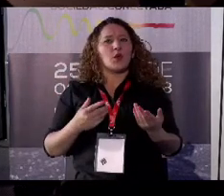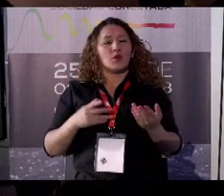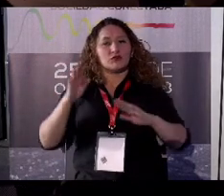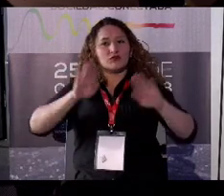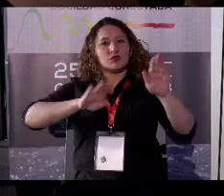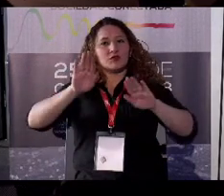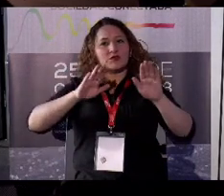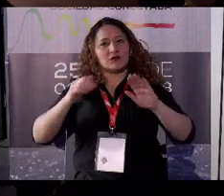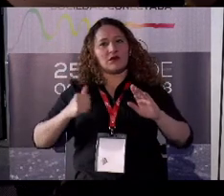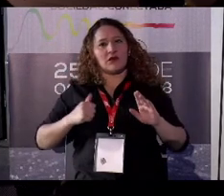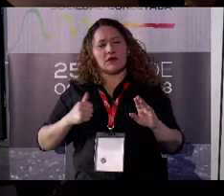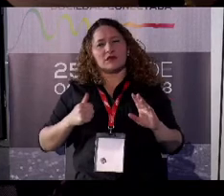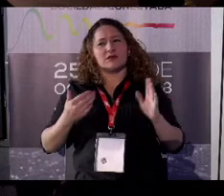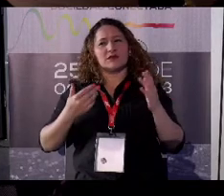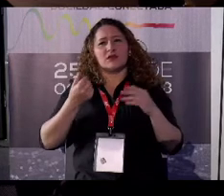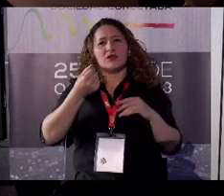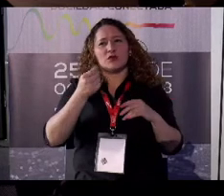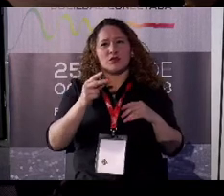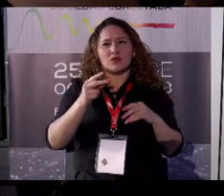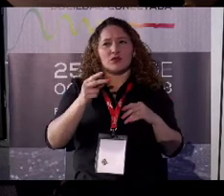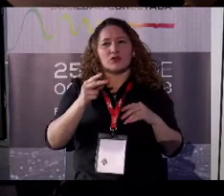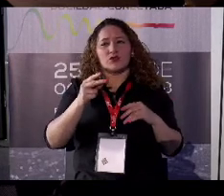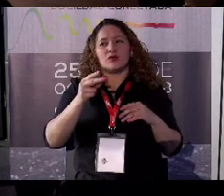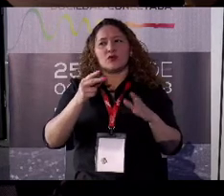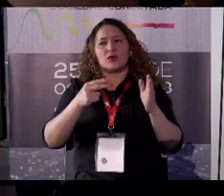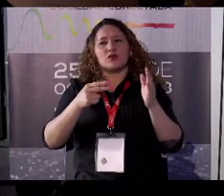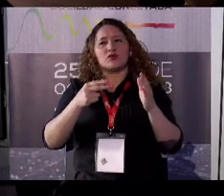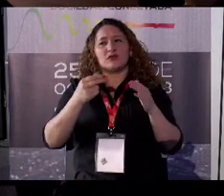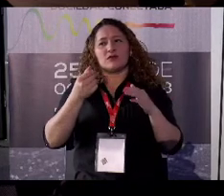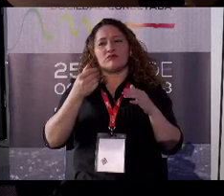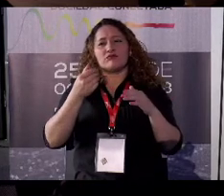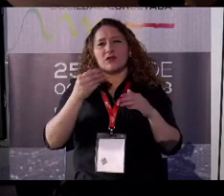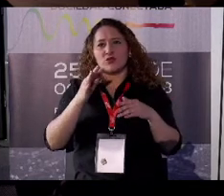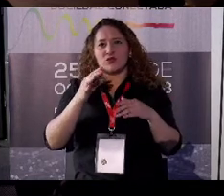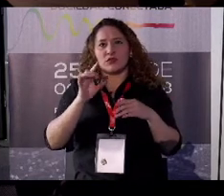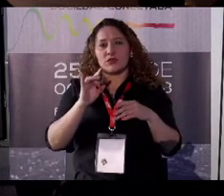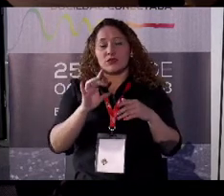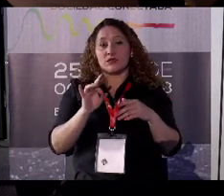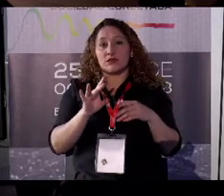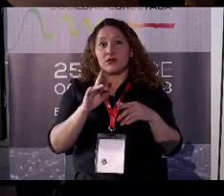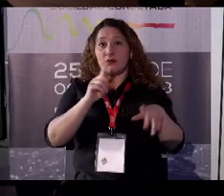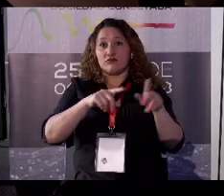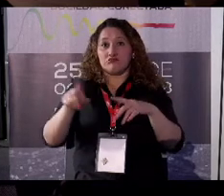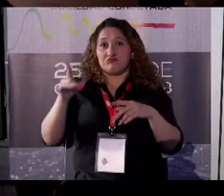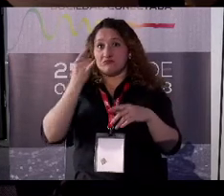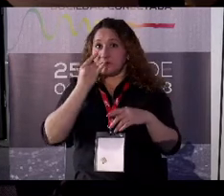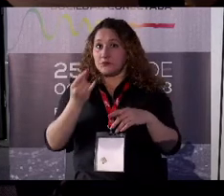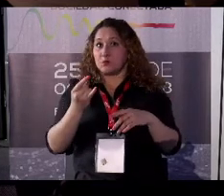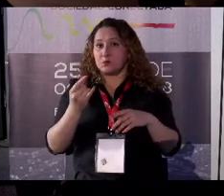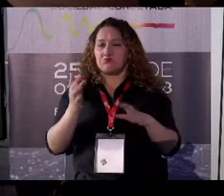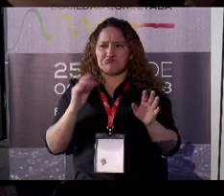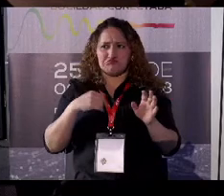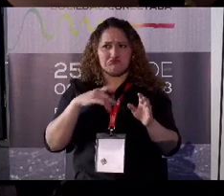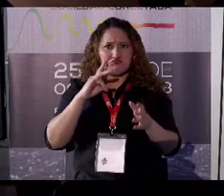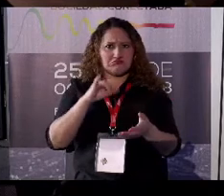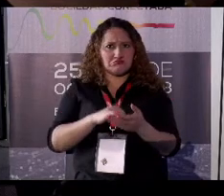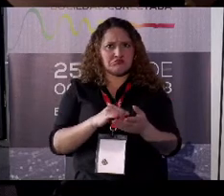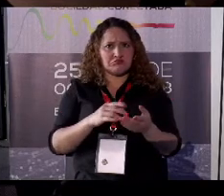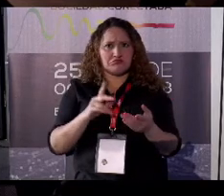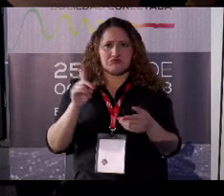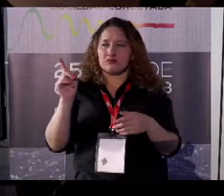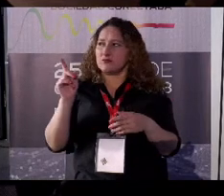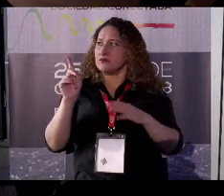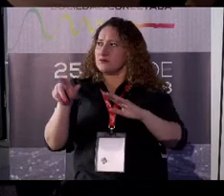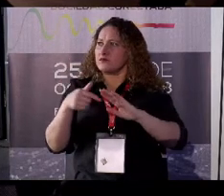de los años 14 y 15. Quienes estén interesados, algo que supongo que las